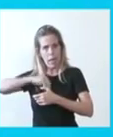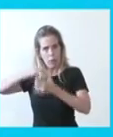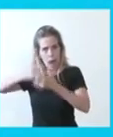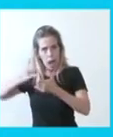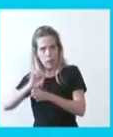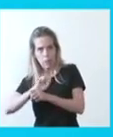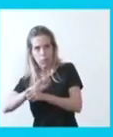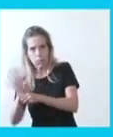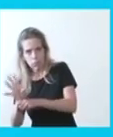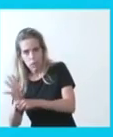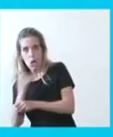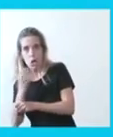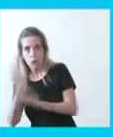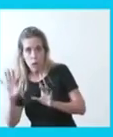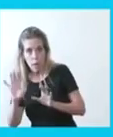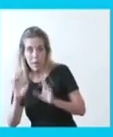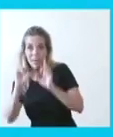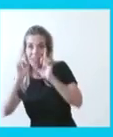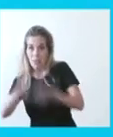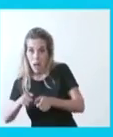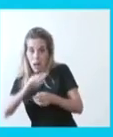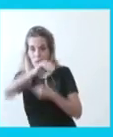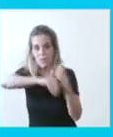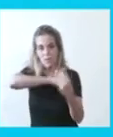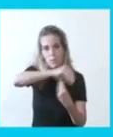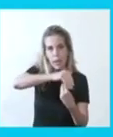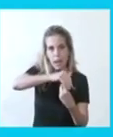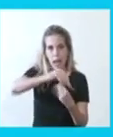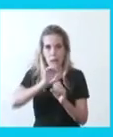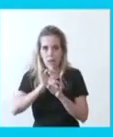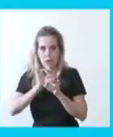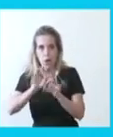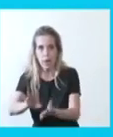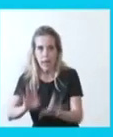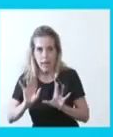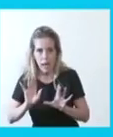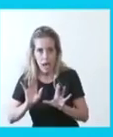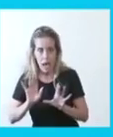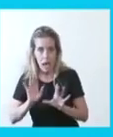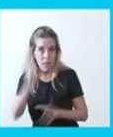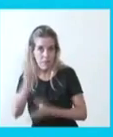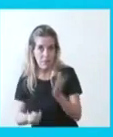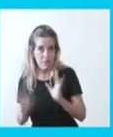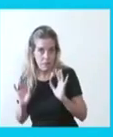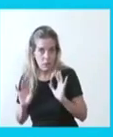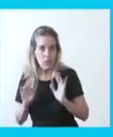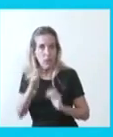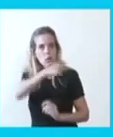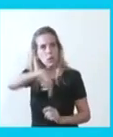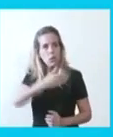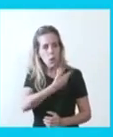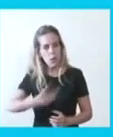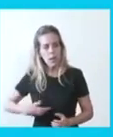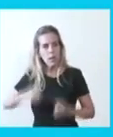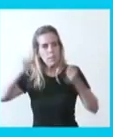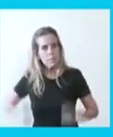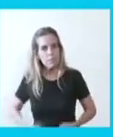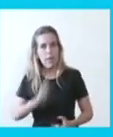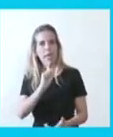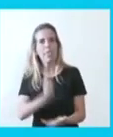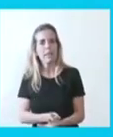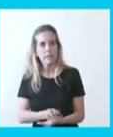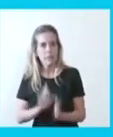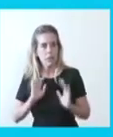terminan contagiando a familiares y adultos. Entonces, con esa idea, hemos tomado una decisión, que